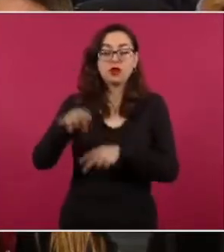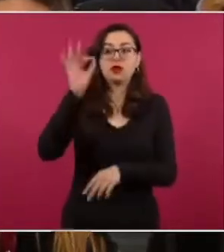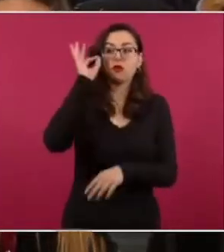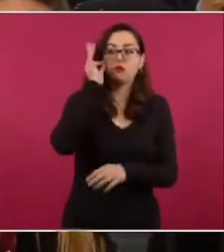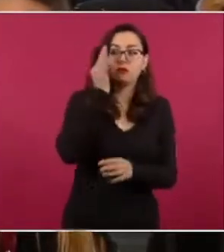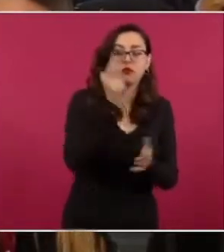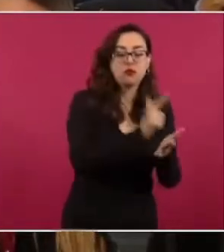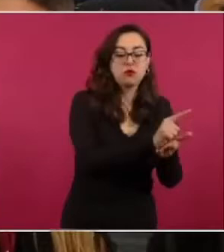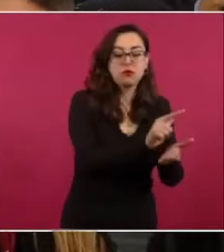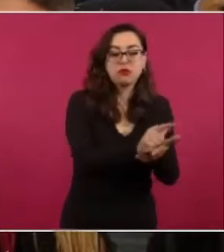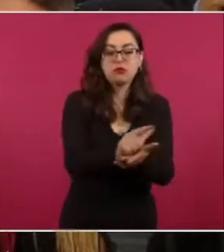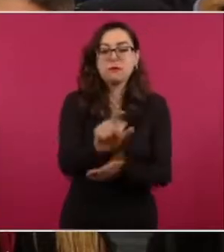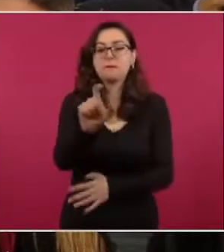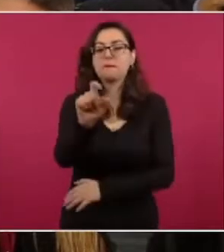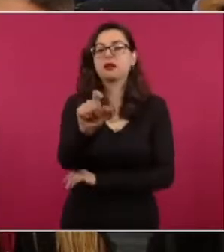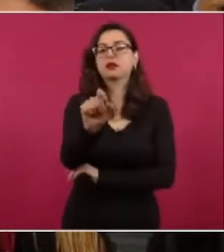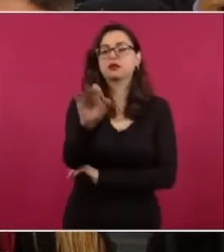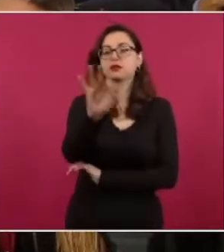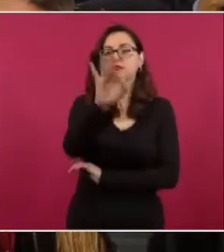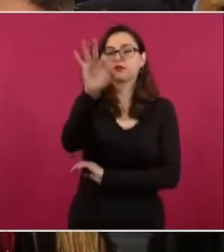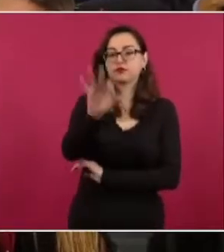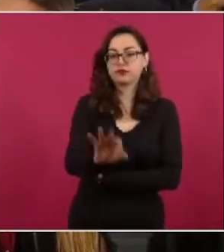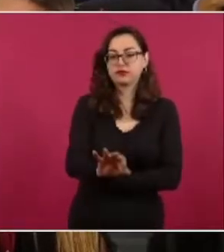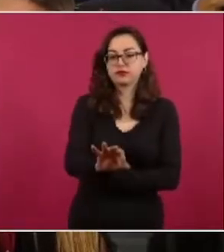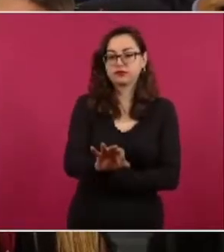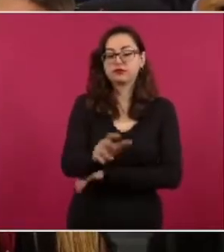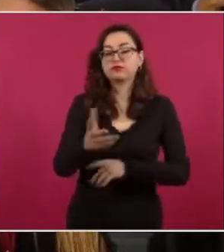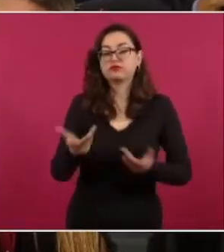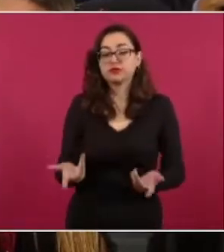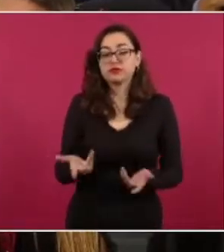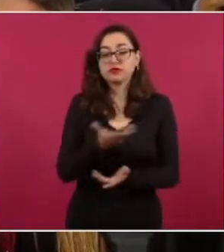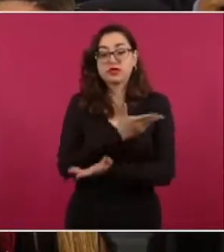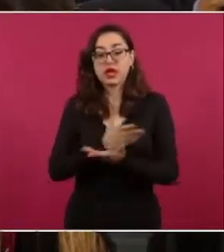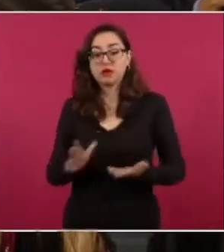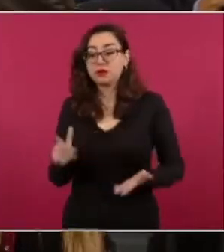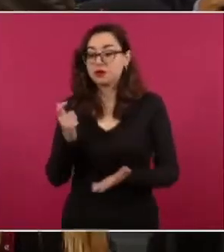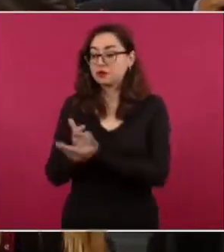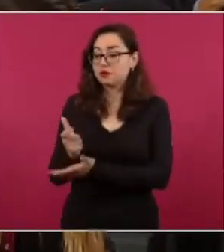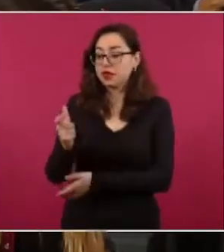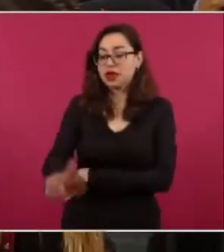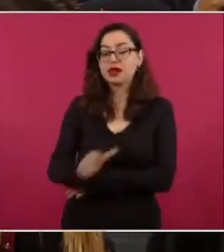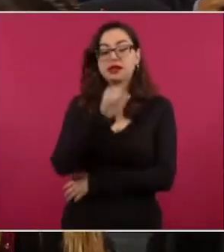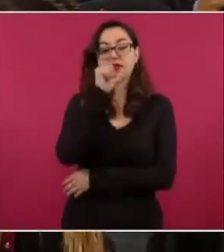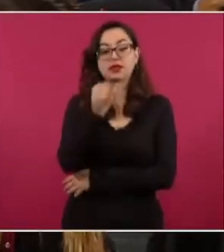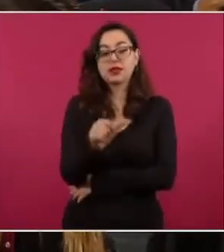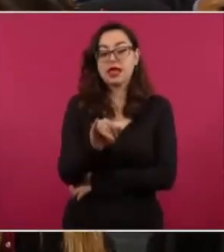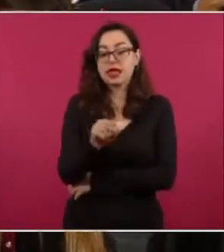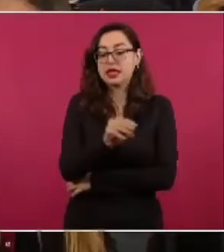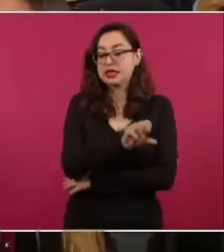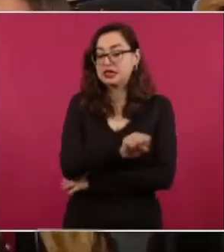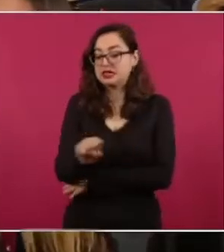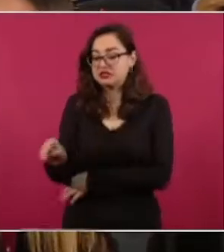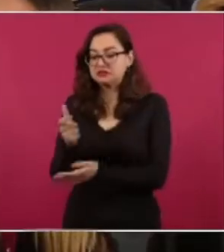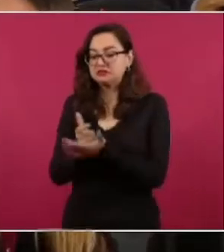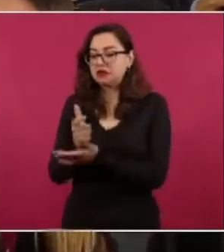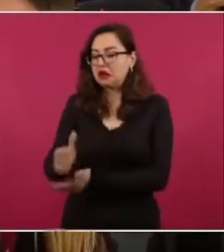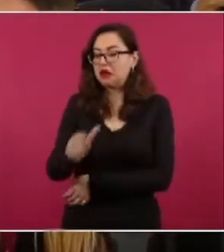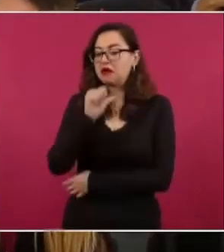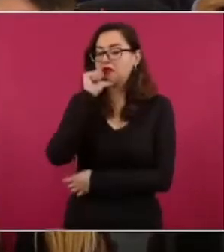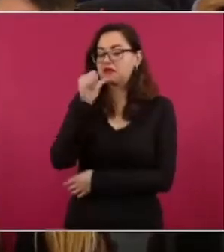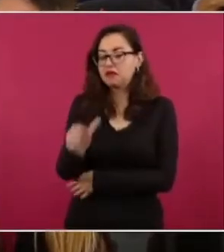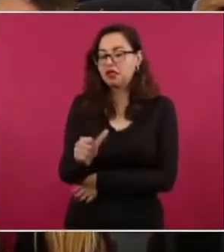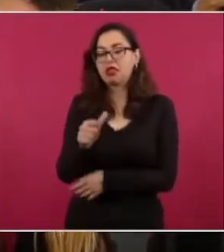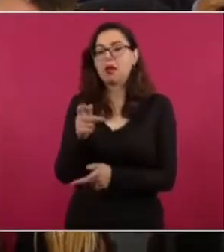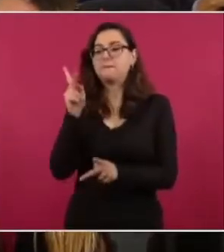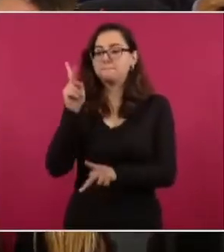20%. A las trabajadoras y trabajadores no les pagan el IMSS, se les paga incompleto su sueldo. En el